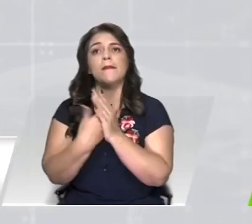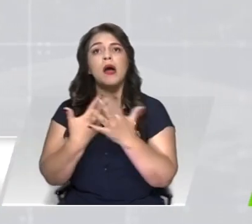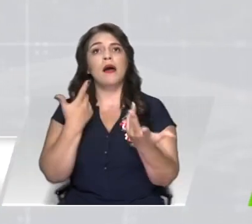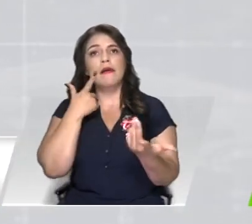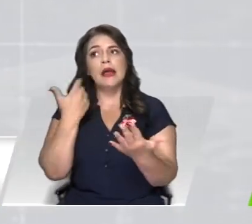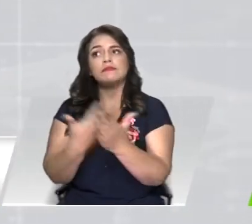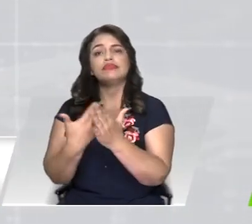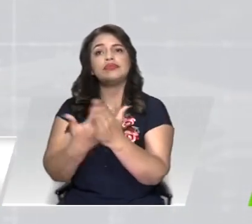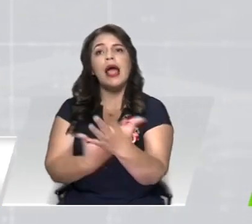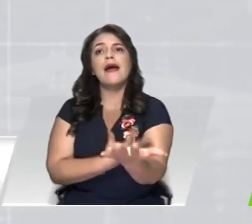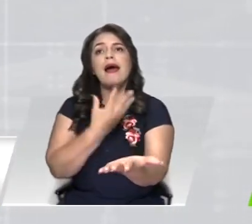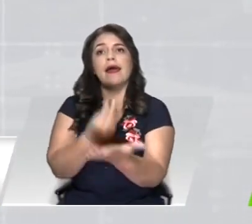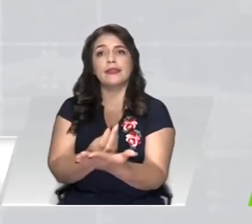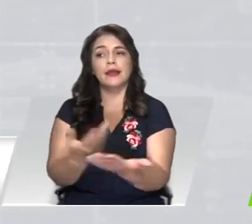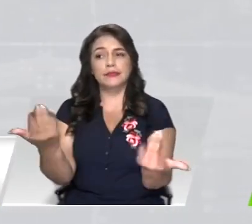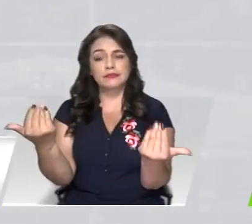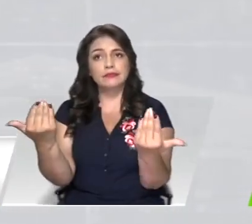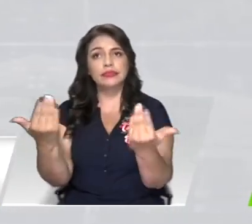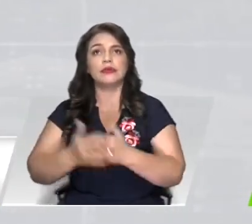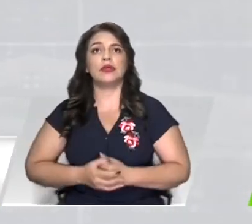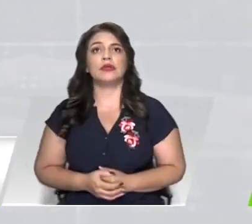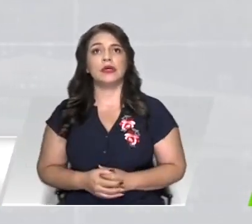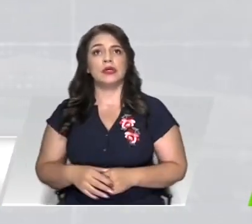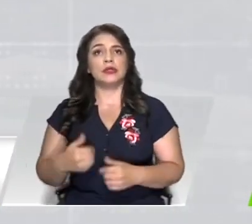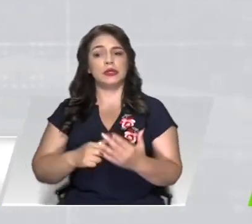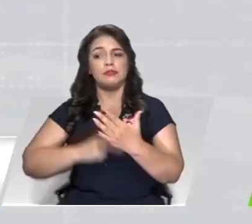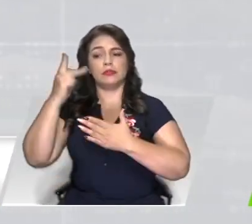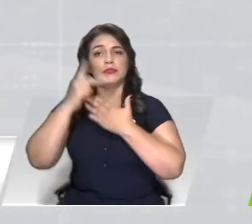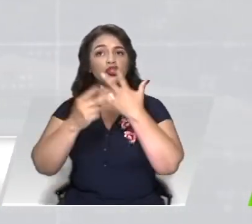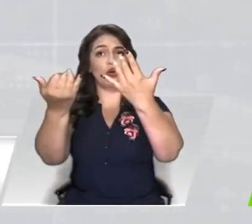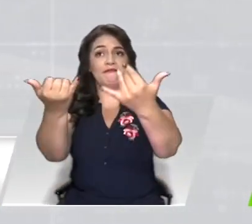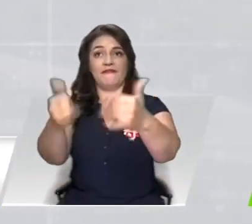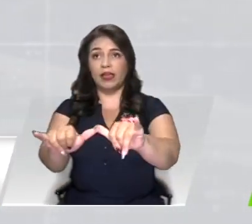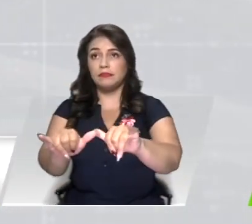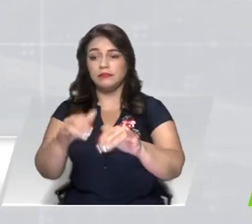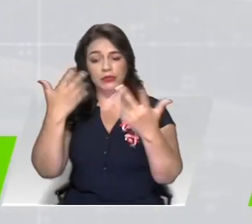por garantías y que nos terminen el proyecto, que en este